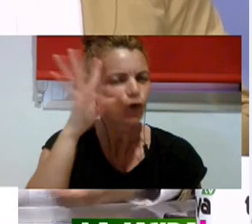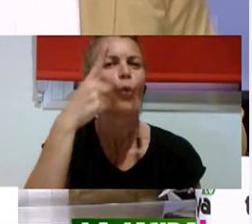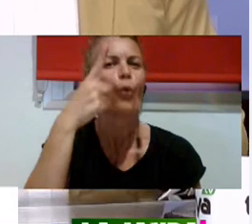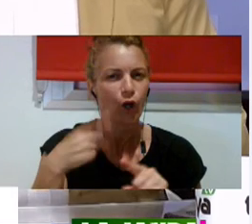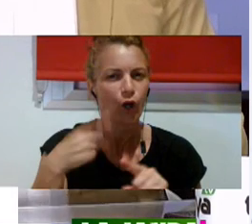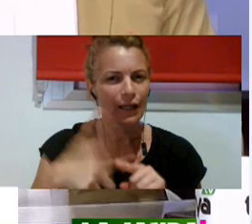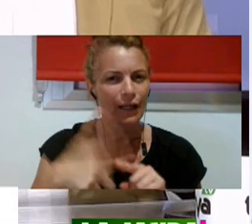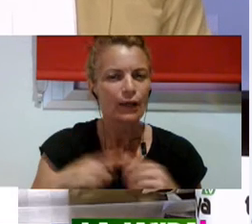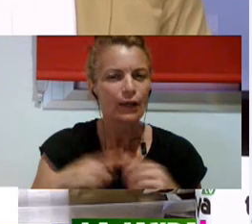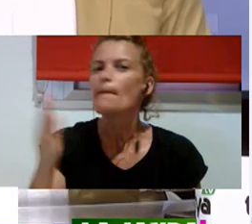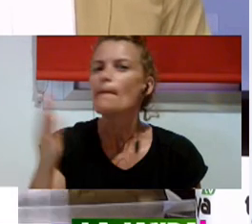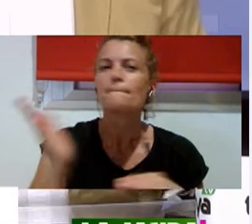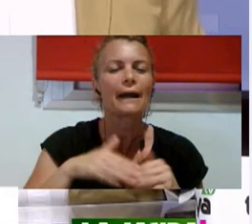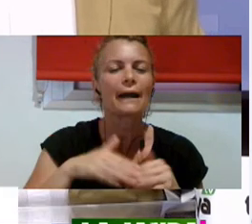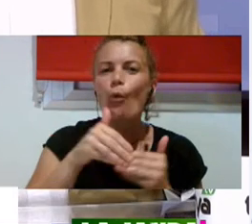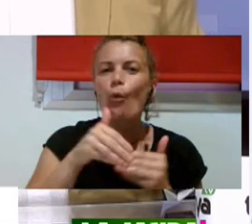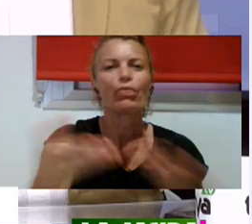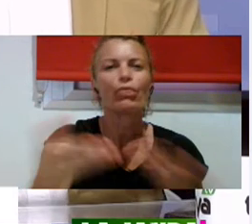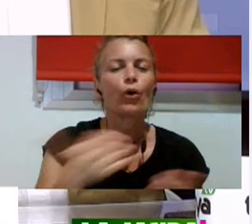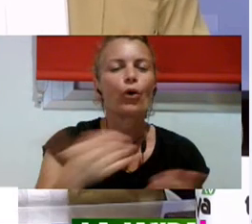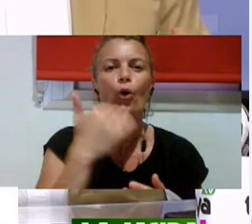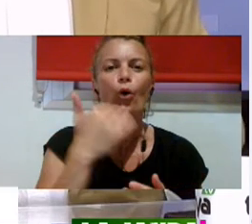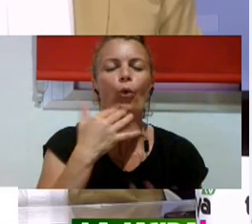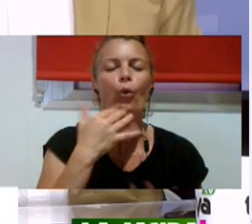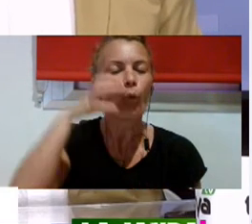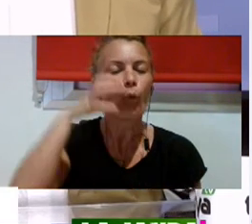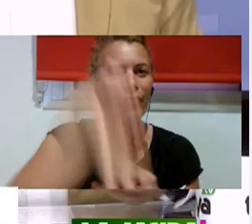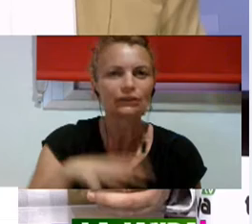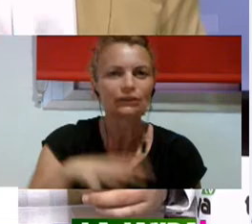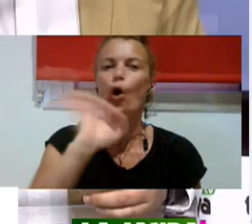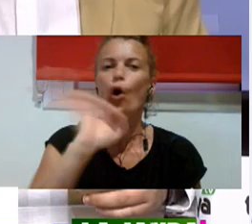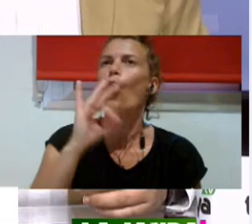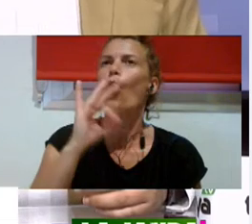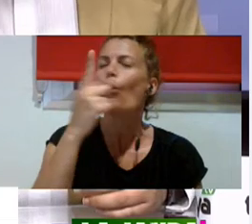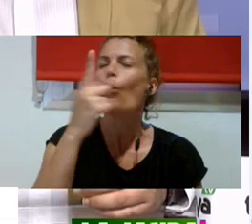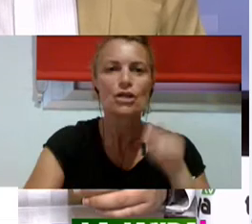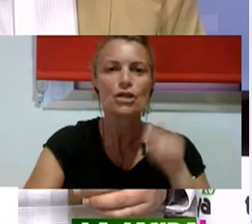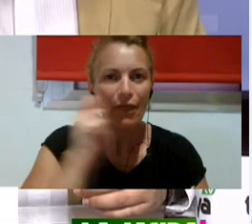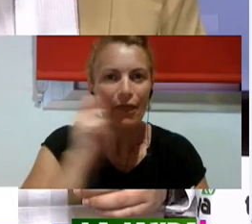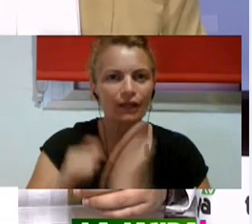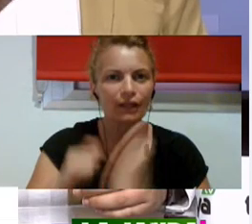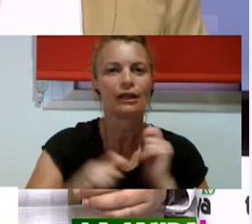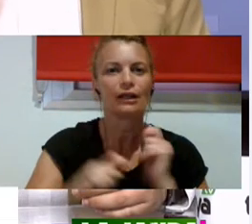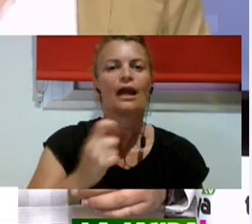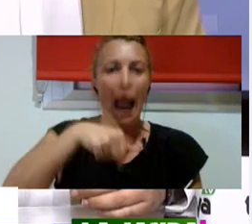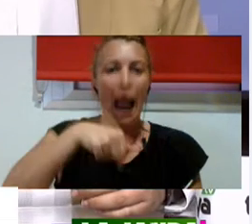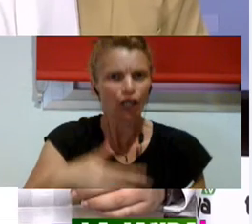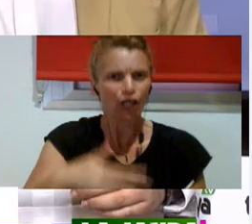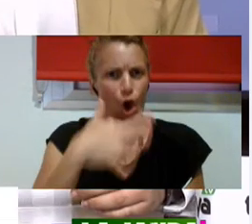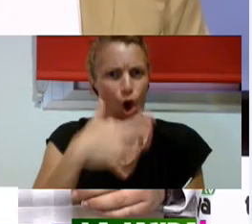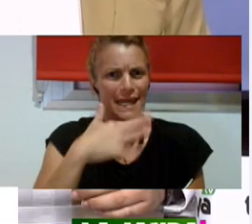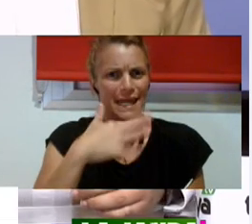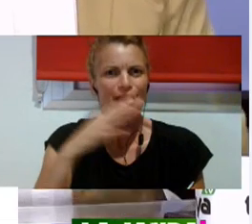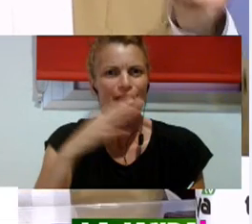para cuándo vamos a tener un centro o una asociación en Conil, en